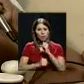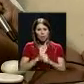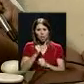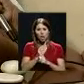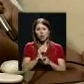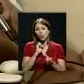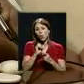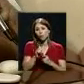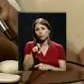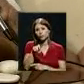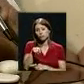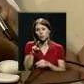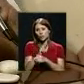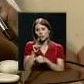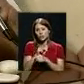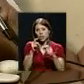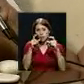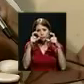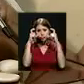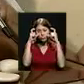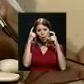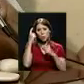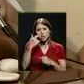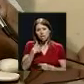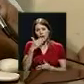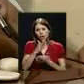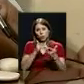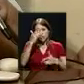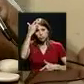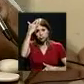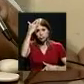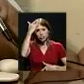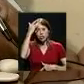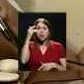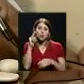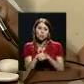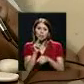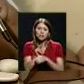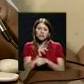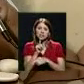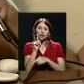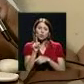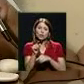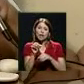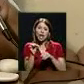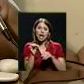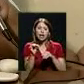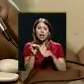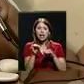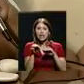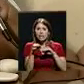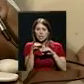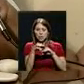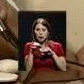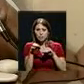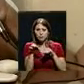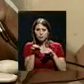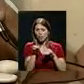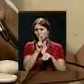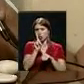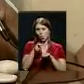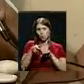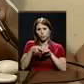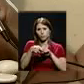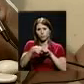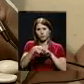o necesitan utilizar lentes porque tengan alguna patología ocular utilicen una Lima en lugar de cortarla con el cortauñas